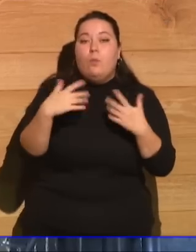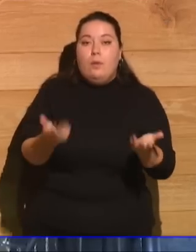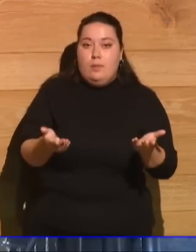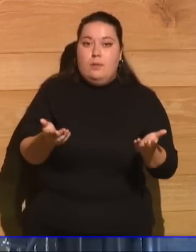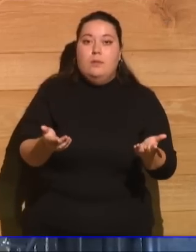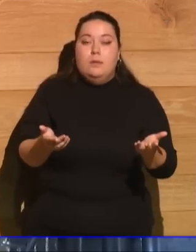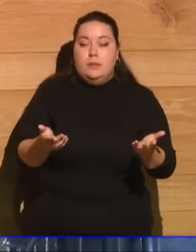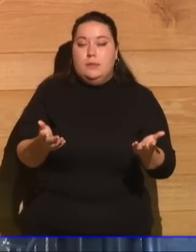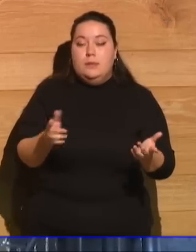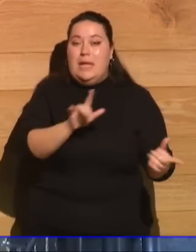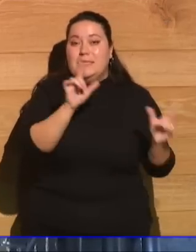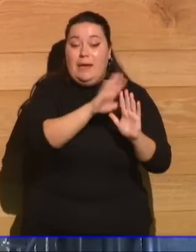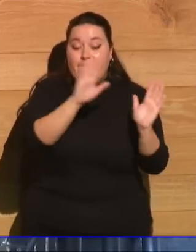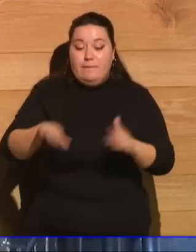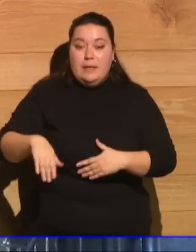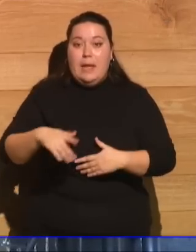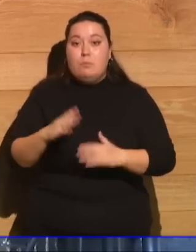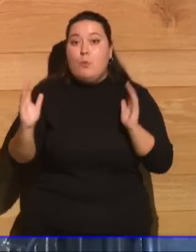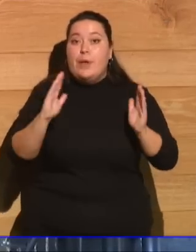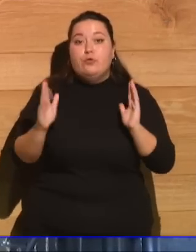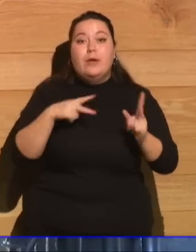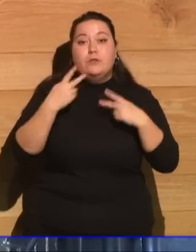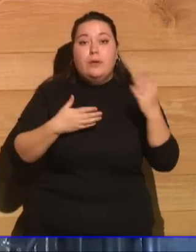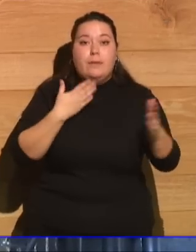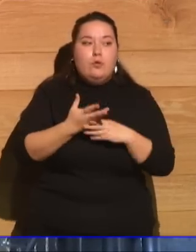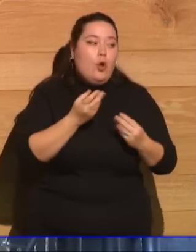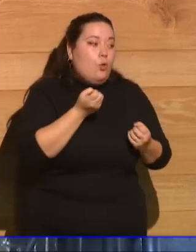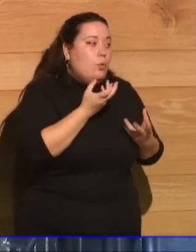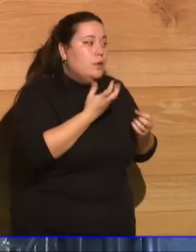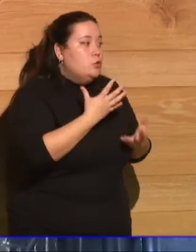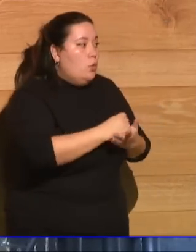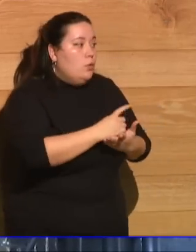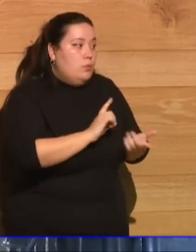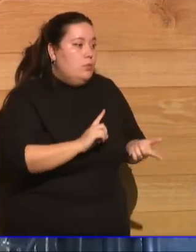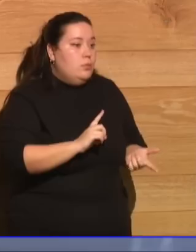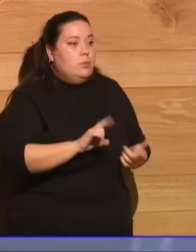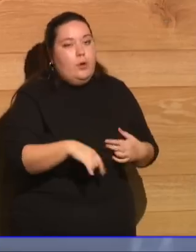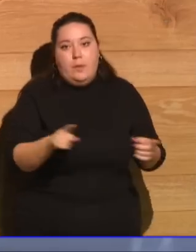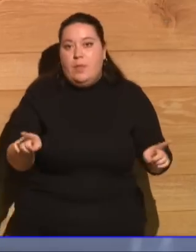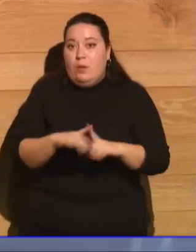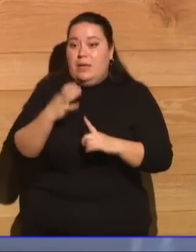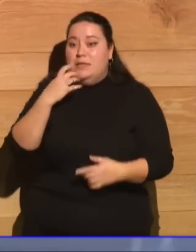en la escena final cuando van al restaurante. Pero no la cuentes mucho. Si lo voy a contar y me da igual.